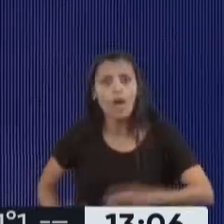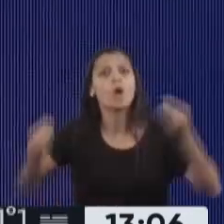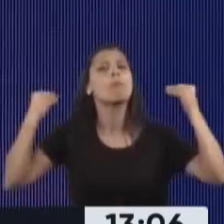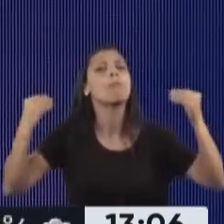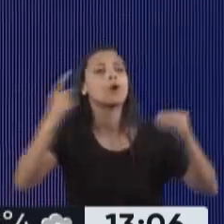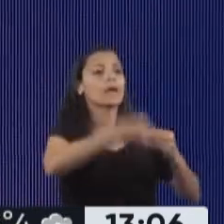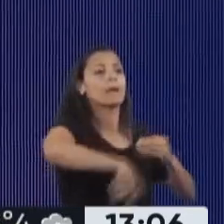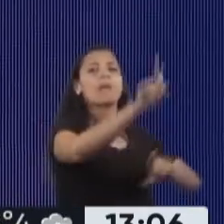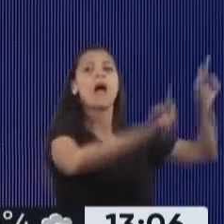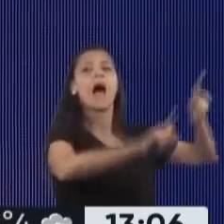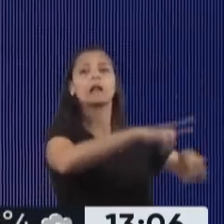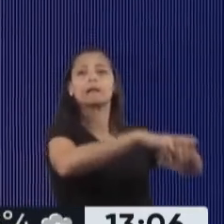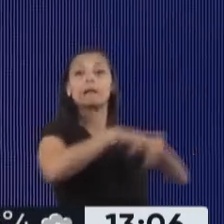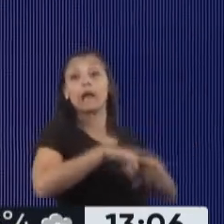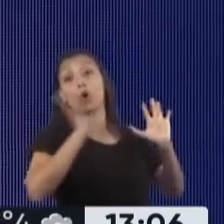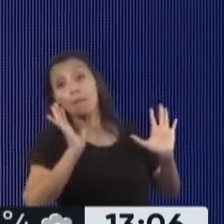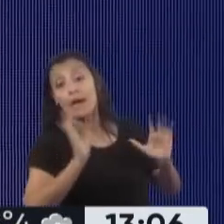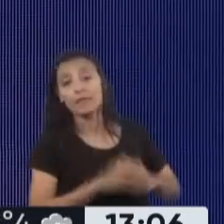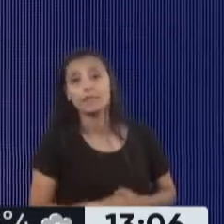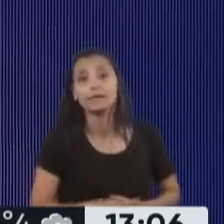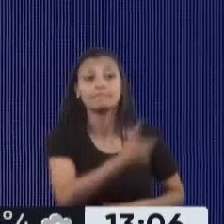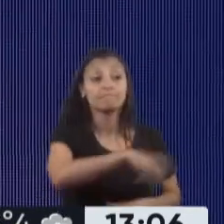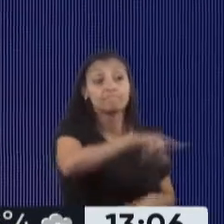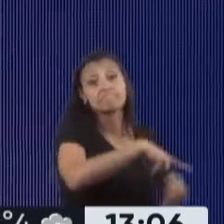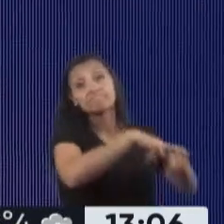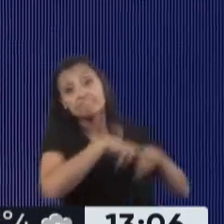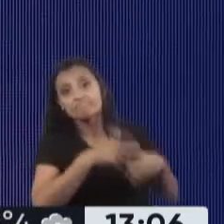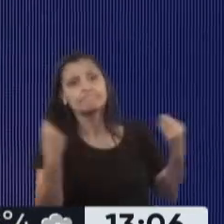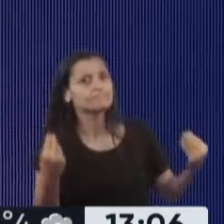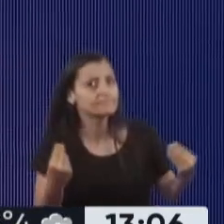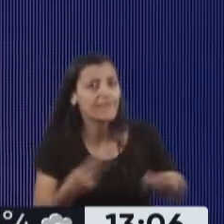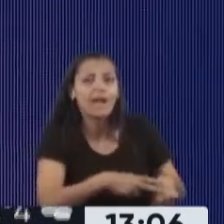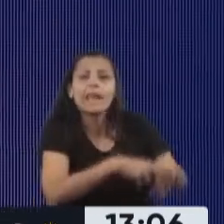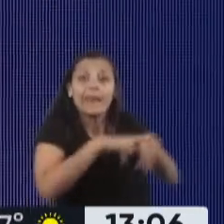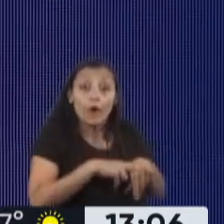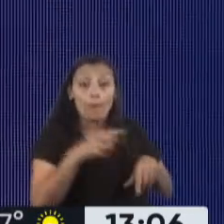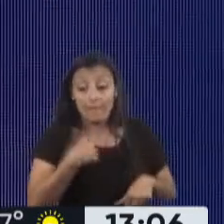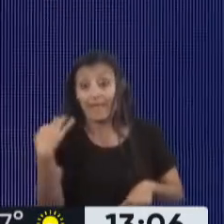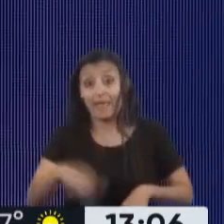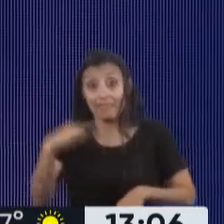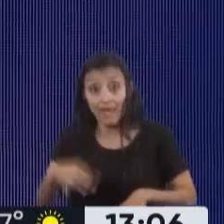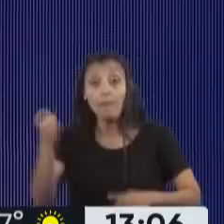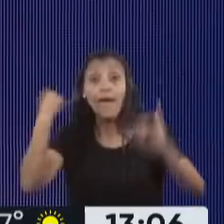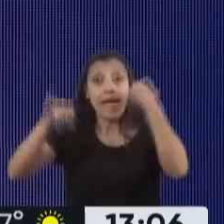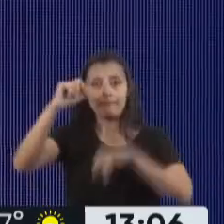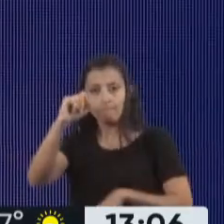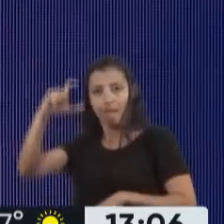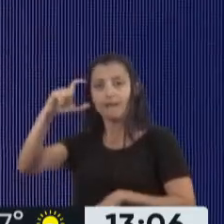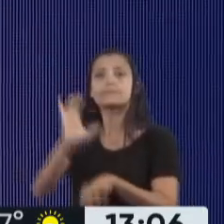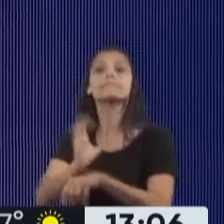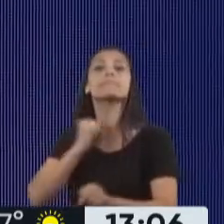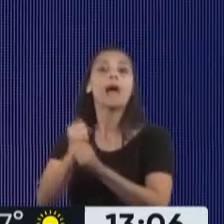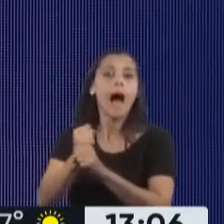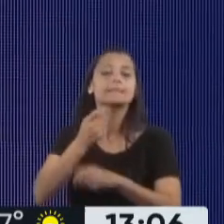sugerían gran parte de la profesión? Y era que subiéramos la tasa de interés, que la lleváramos